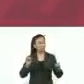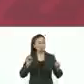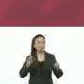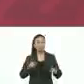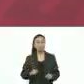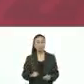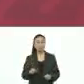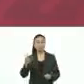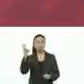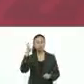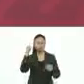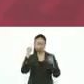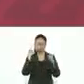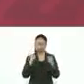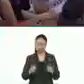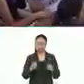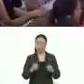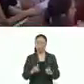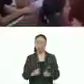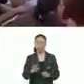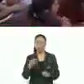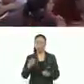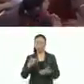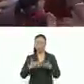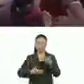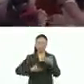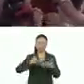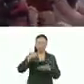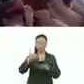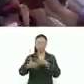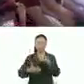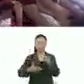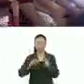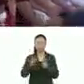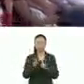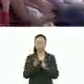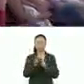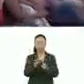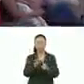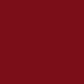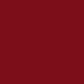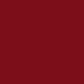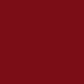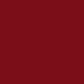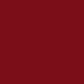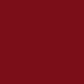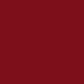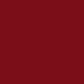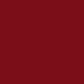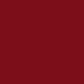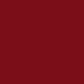fuerte y claro, este proceso que encabezamos es por la liberación femenina.